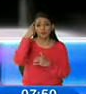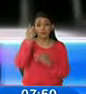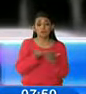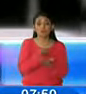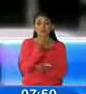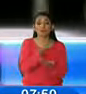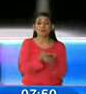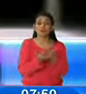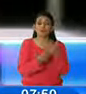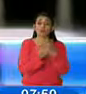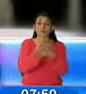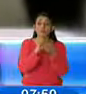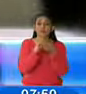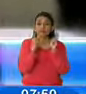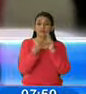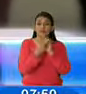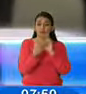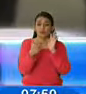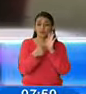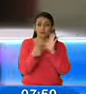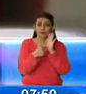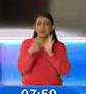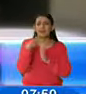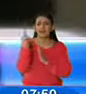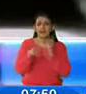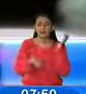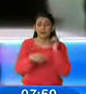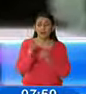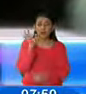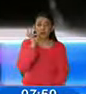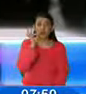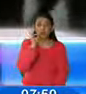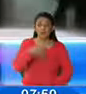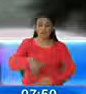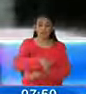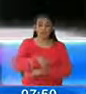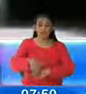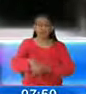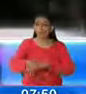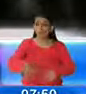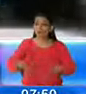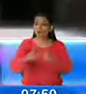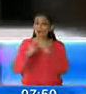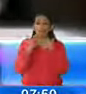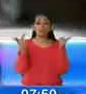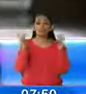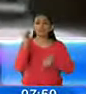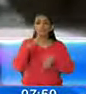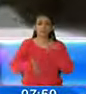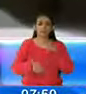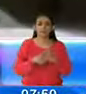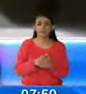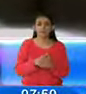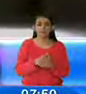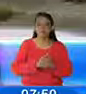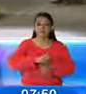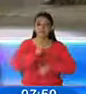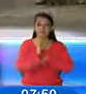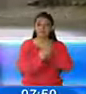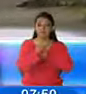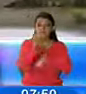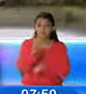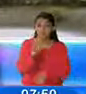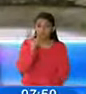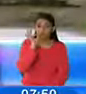plantea una nueva reforma, esta vez para evitar el consumo en espacios públicos. La idea es que se sancione a